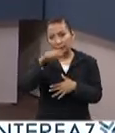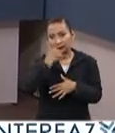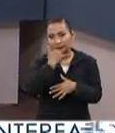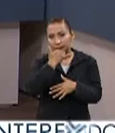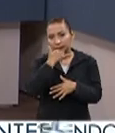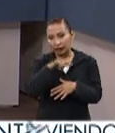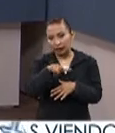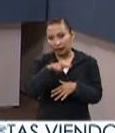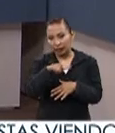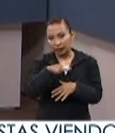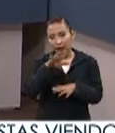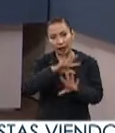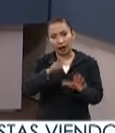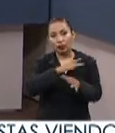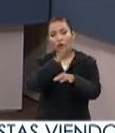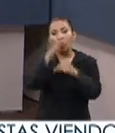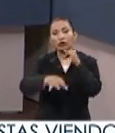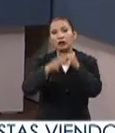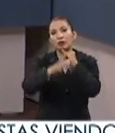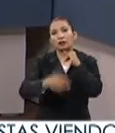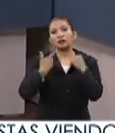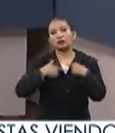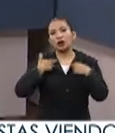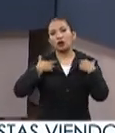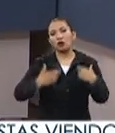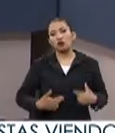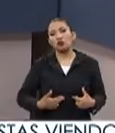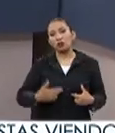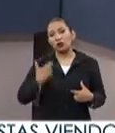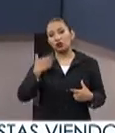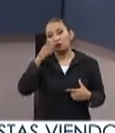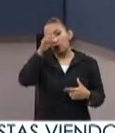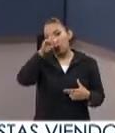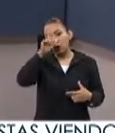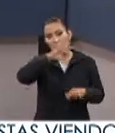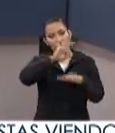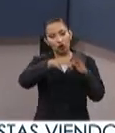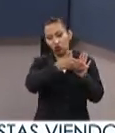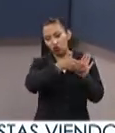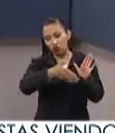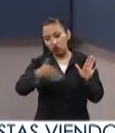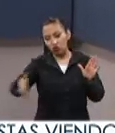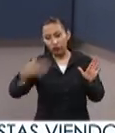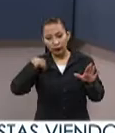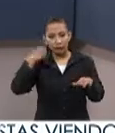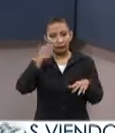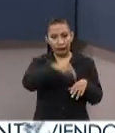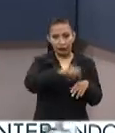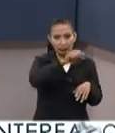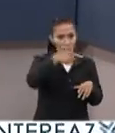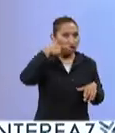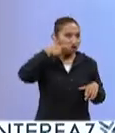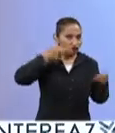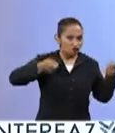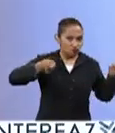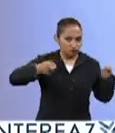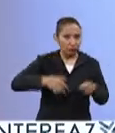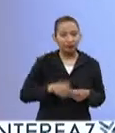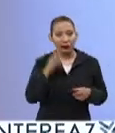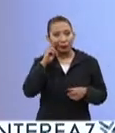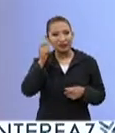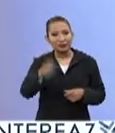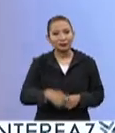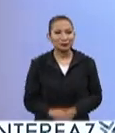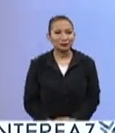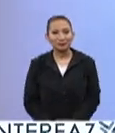17, perdón, el Apolo 17, que llevó a los últimos seres humanos que han pisado la Luna. Todo eso se operó desde esto que vamos a ver. Exactamente. Muy bien, vamos a